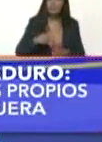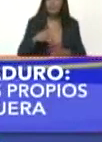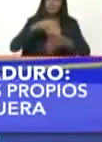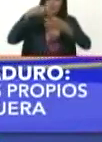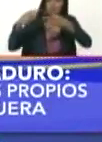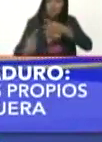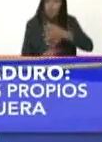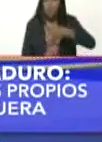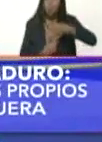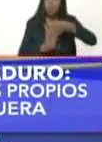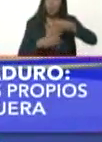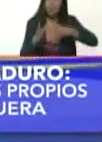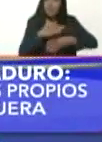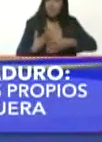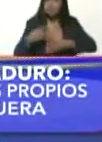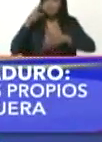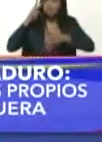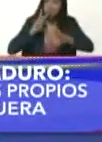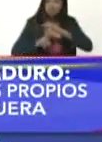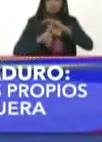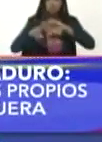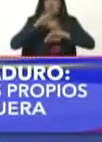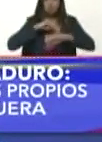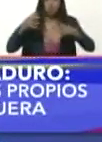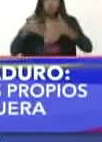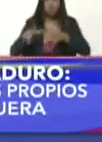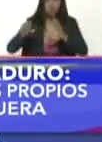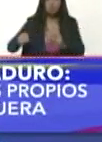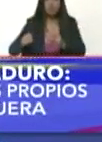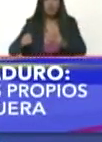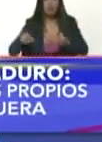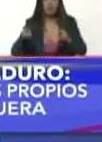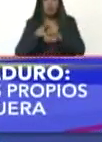los continentes, una visión imperial.